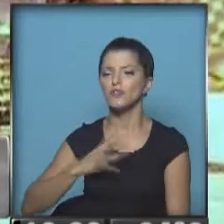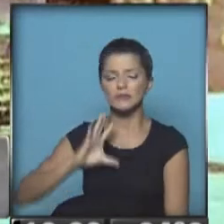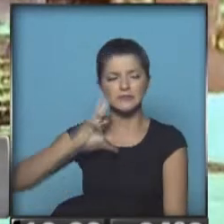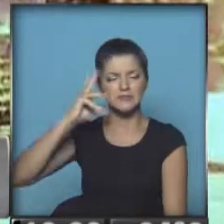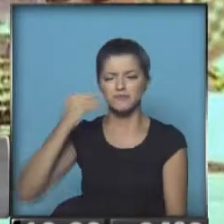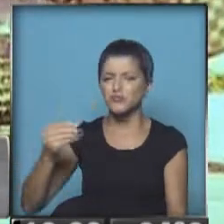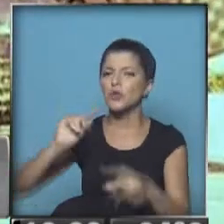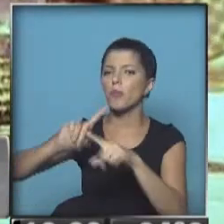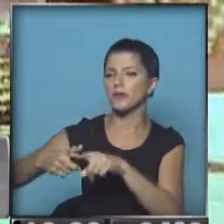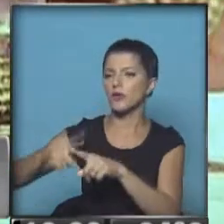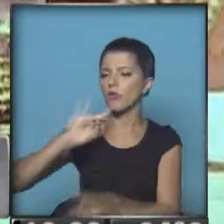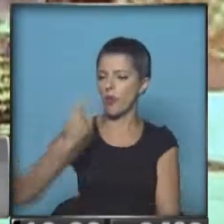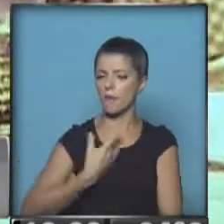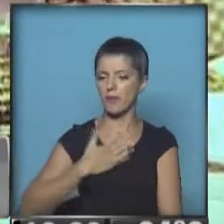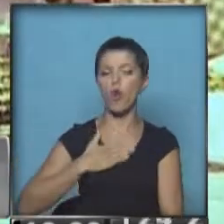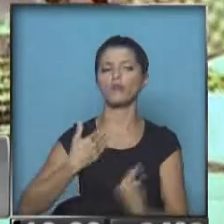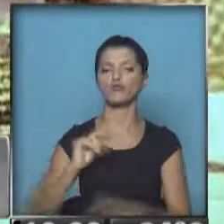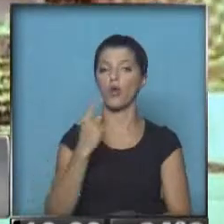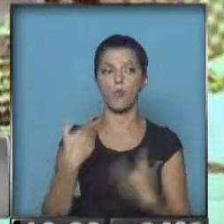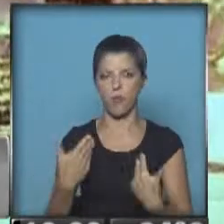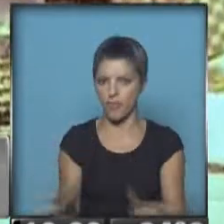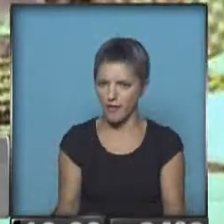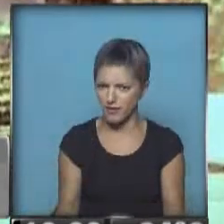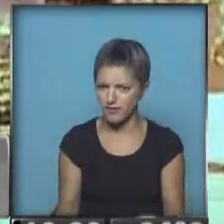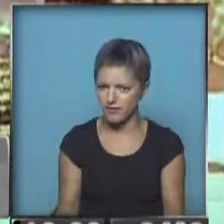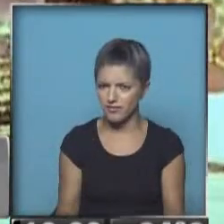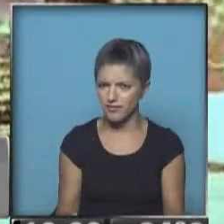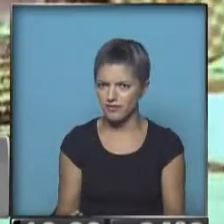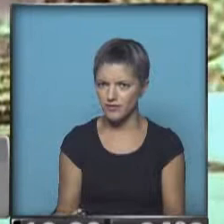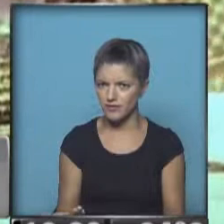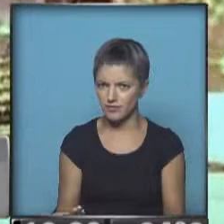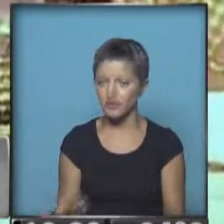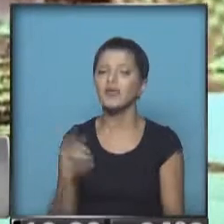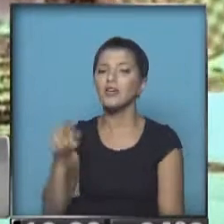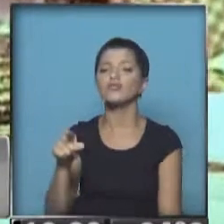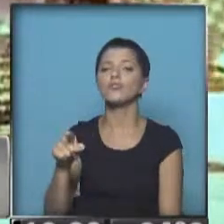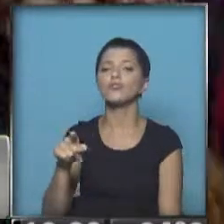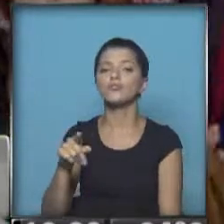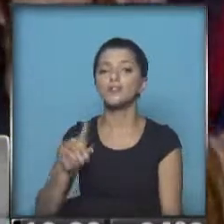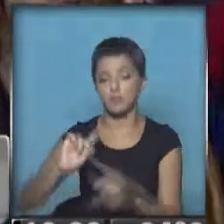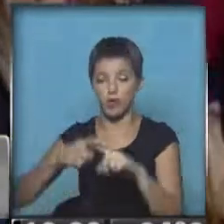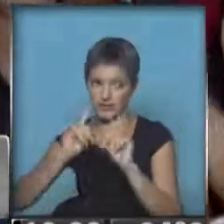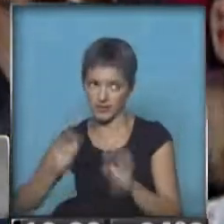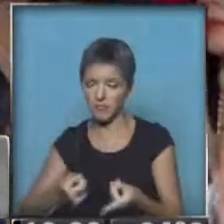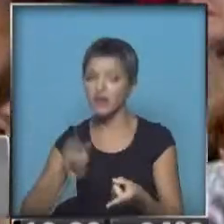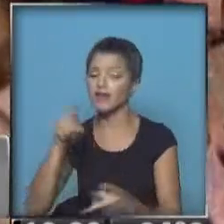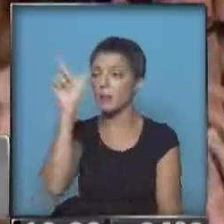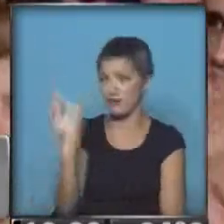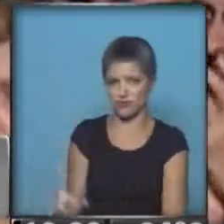políticos autorreferenciales que no son capaces, y políticas que